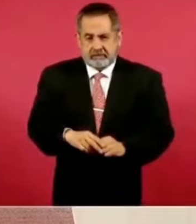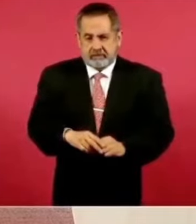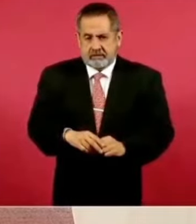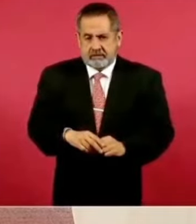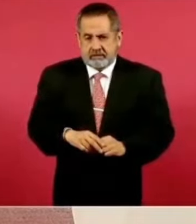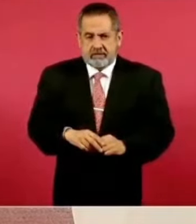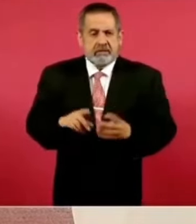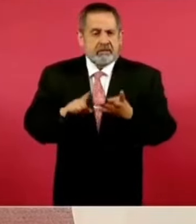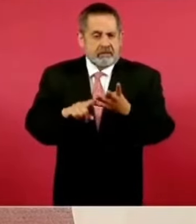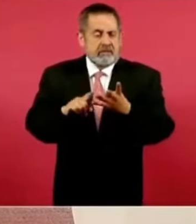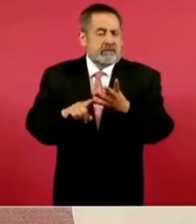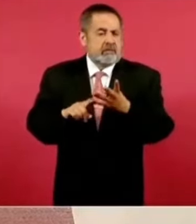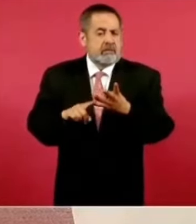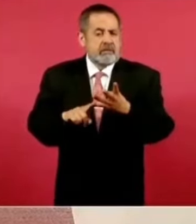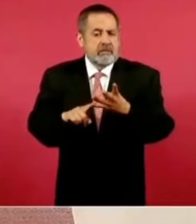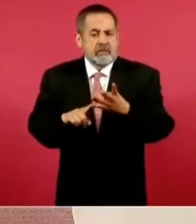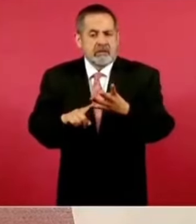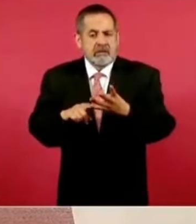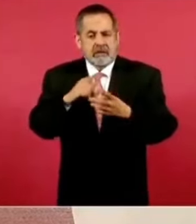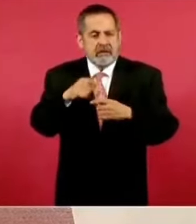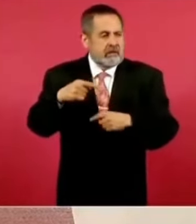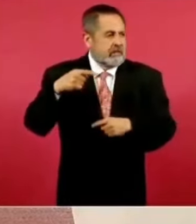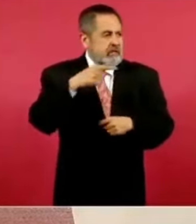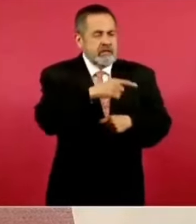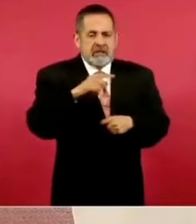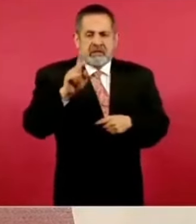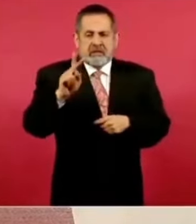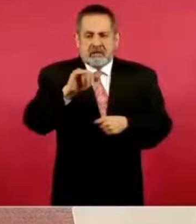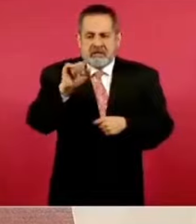la reforma al Poder Judicial,